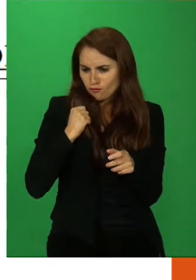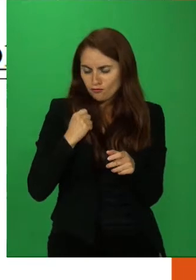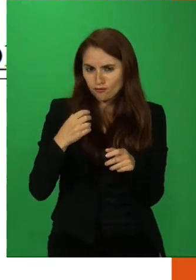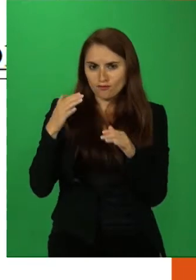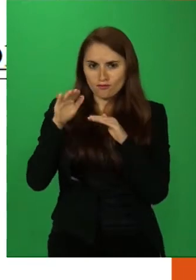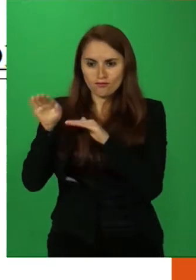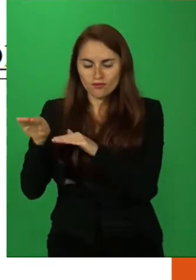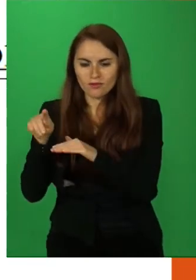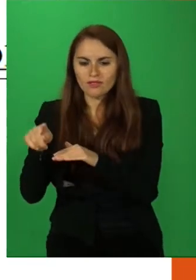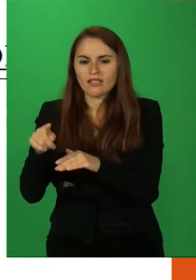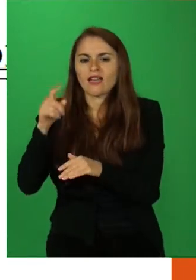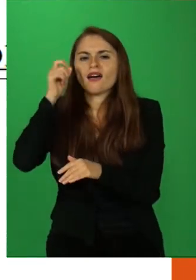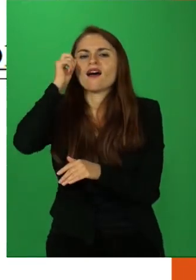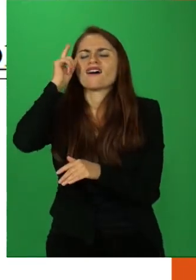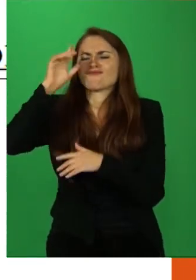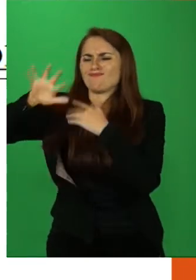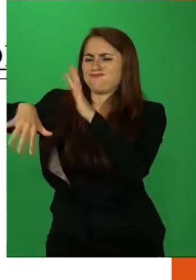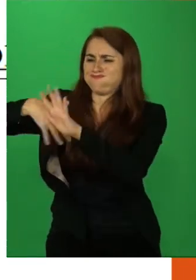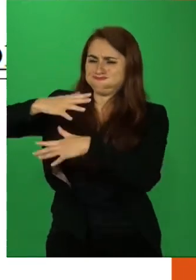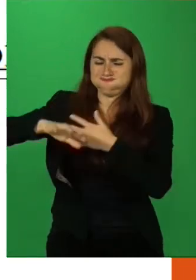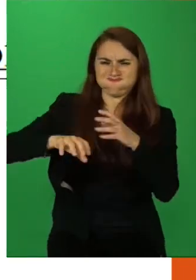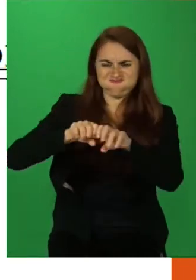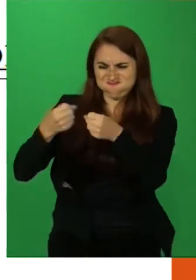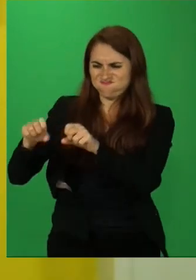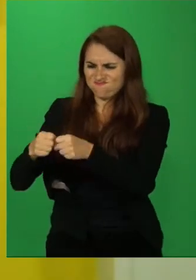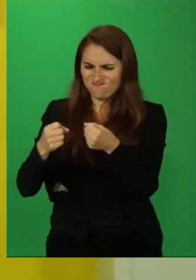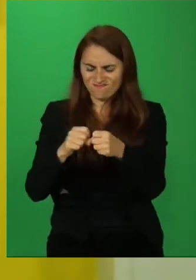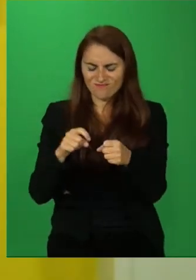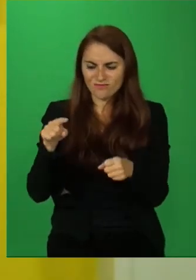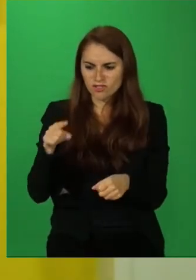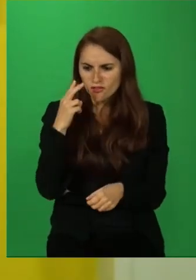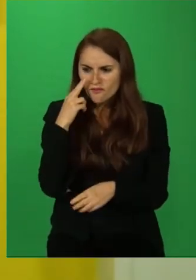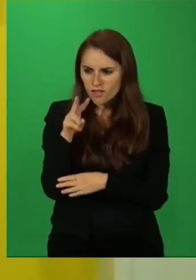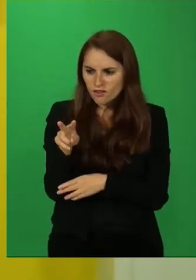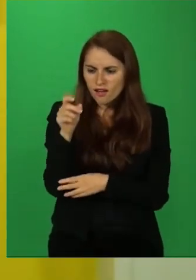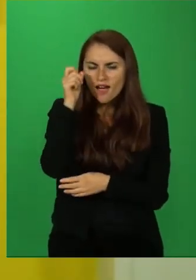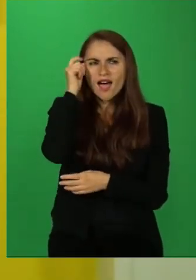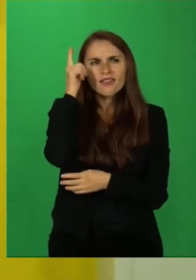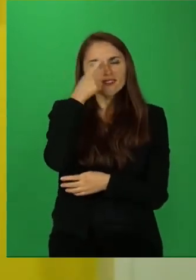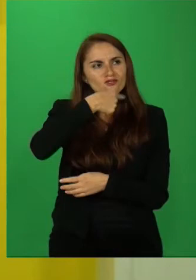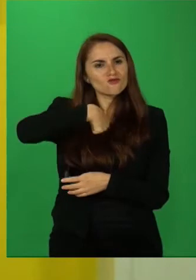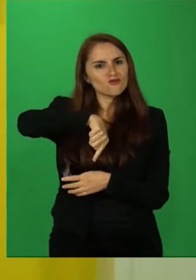nos hacemos llamar los ingleses de Sudamérica. Enzo Boloco.